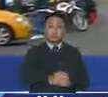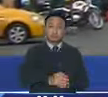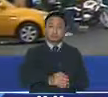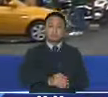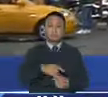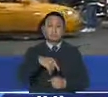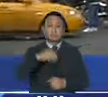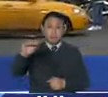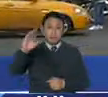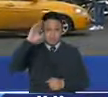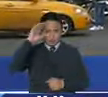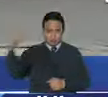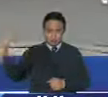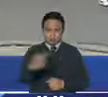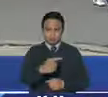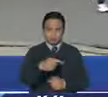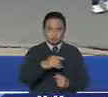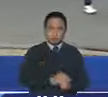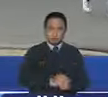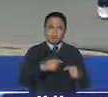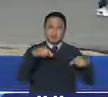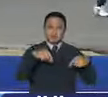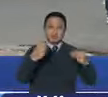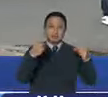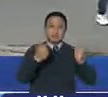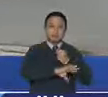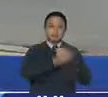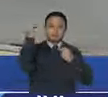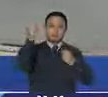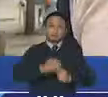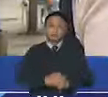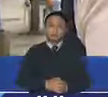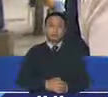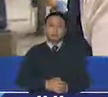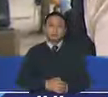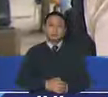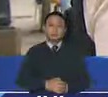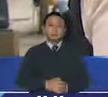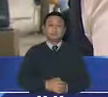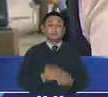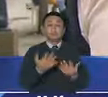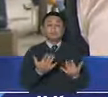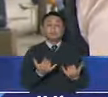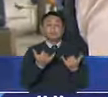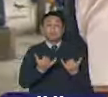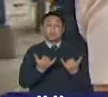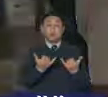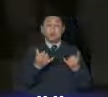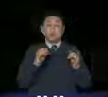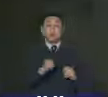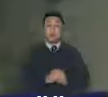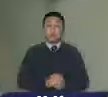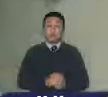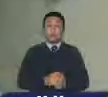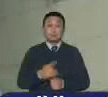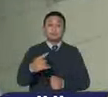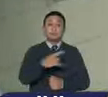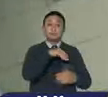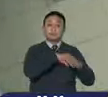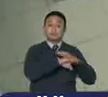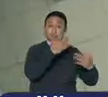rápido la policía, pero pues yo desde el segundo, ¿qué pasa la situación? Y que esperan esta vez al menos cumpla una